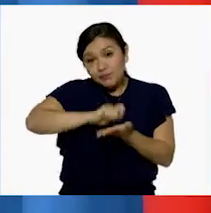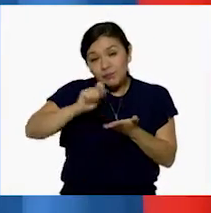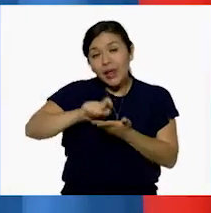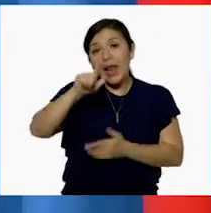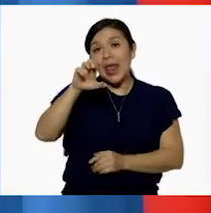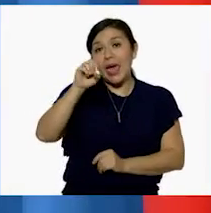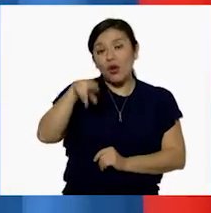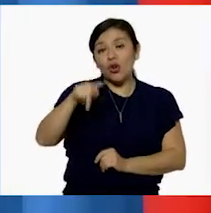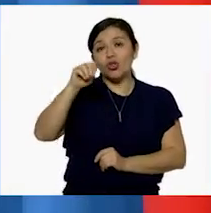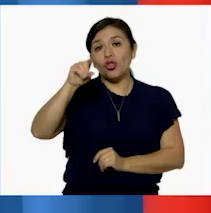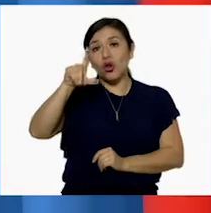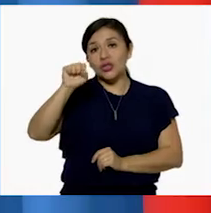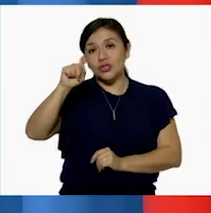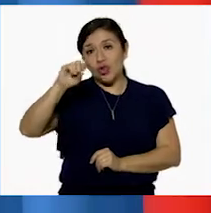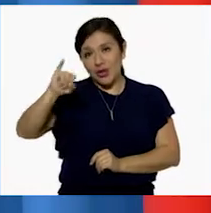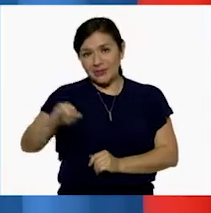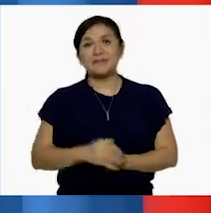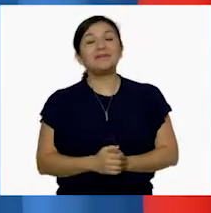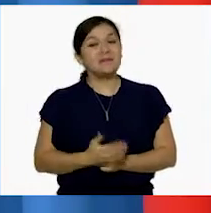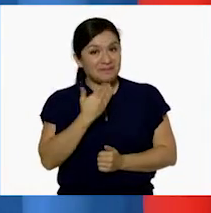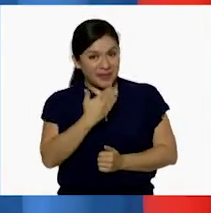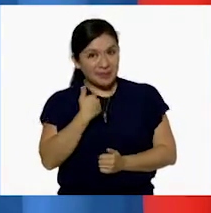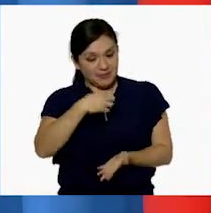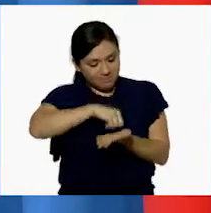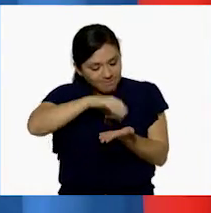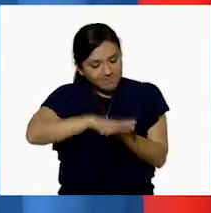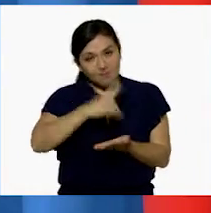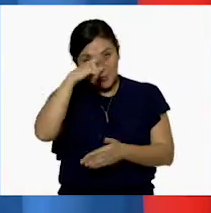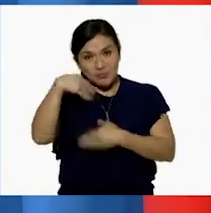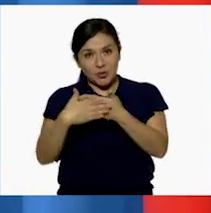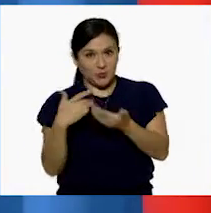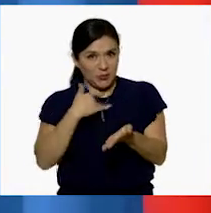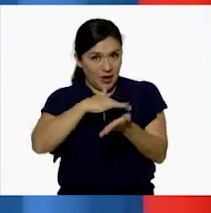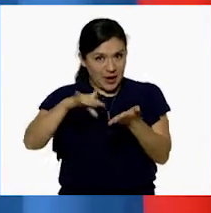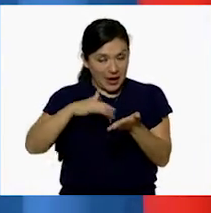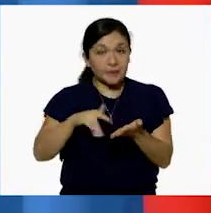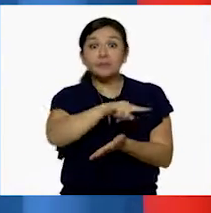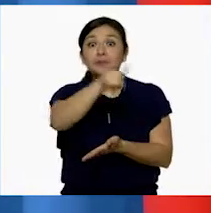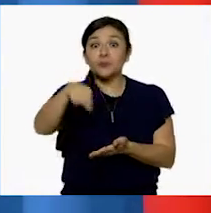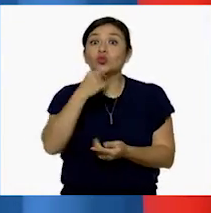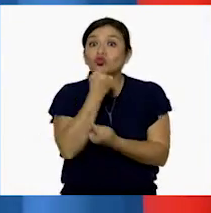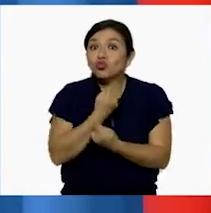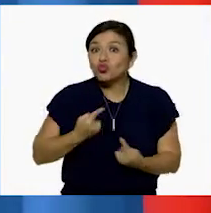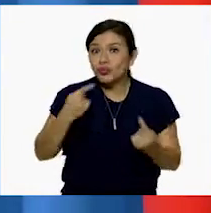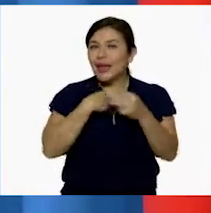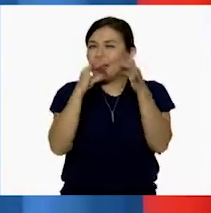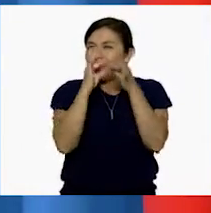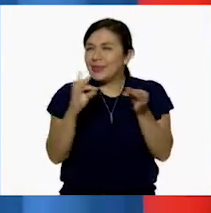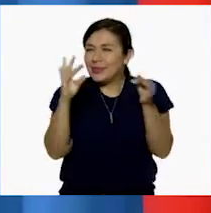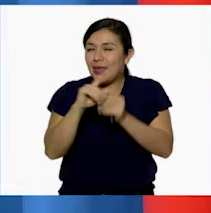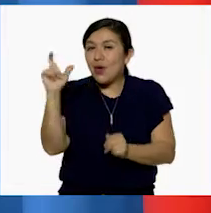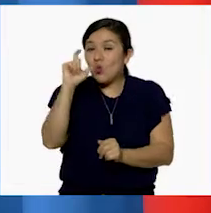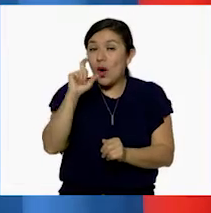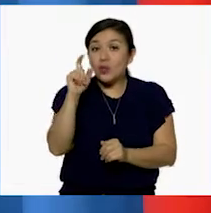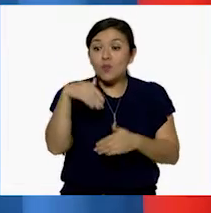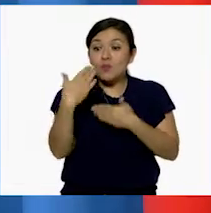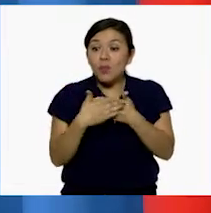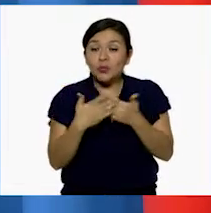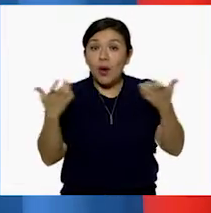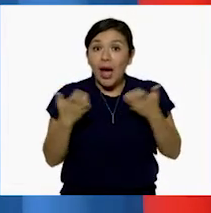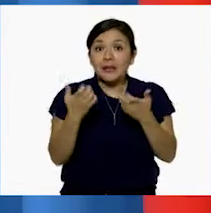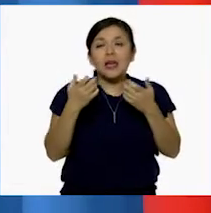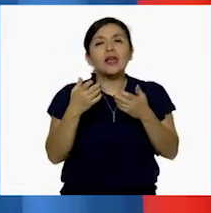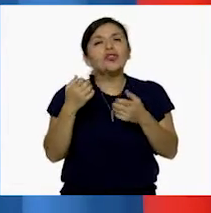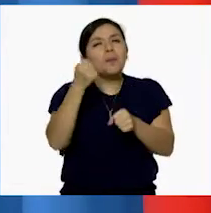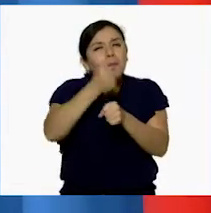a tomar en cuenta, Gaby, esta recomendación para poderla leer. Y niñas y niños, les chismeo que cuando trabajemos con la práctica social